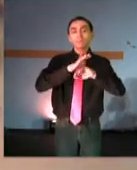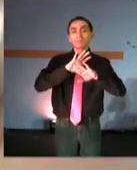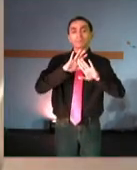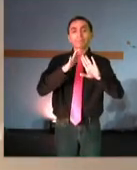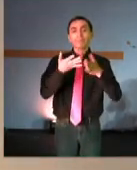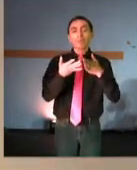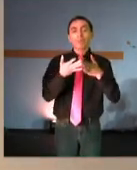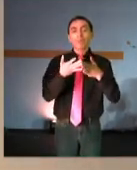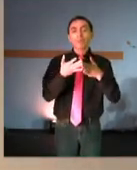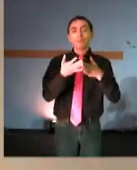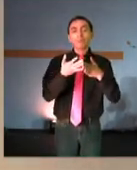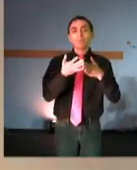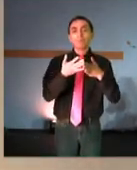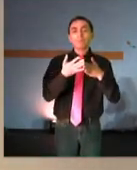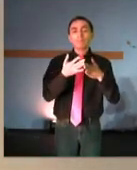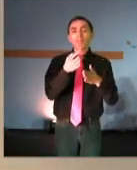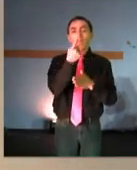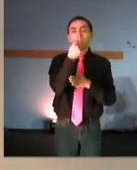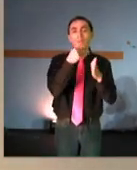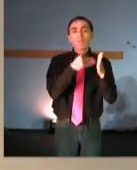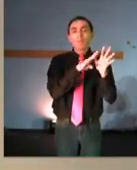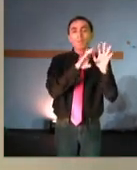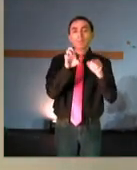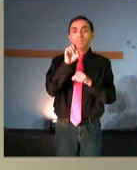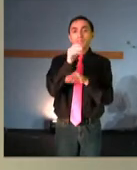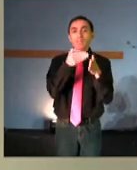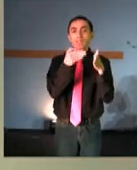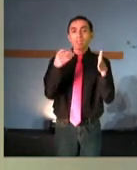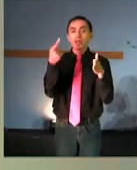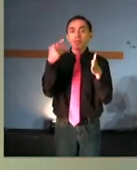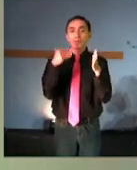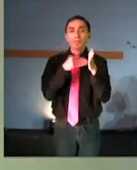desde 1960 a